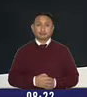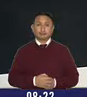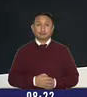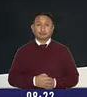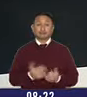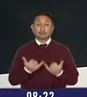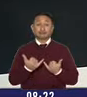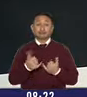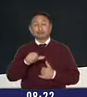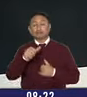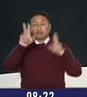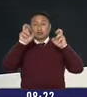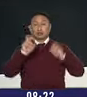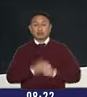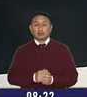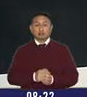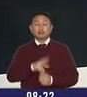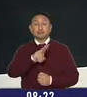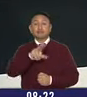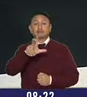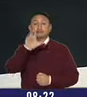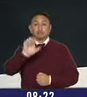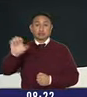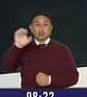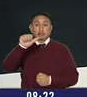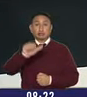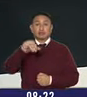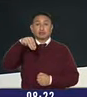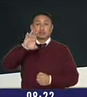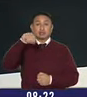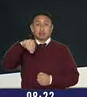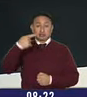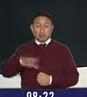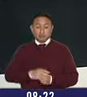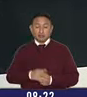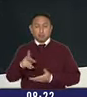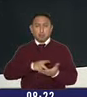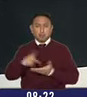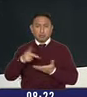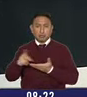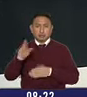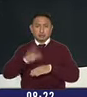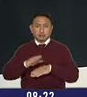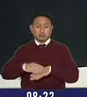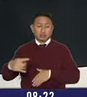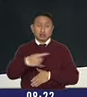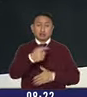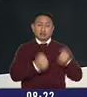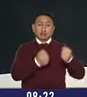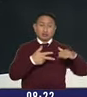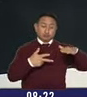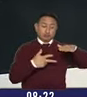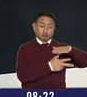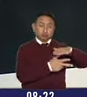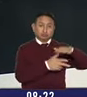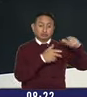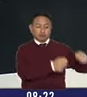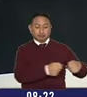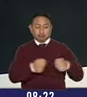Y ahora en otro tema, amigos, desde este 23 de enero la AMT recibirá los pagos para liberar aquellos vehículos retenidos en